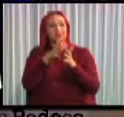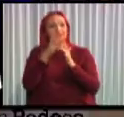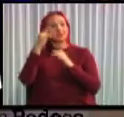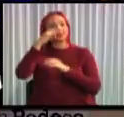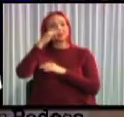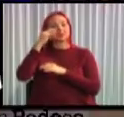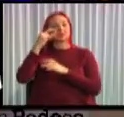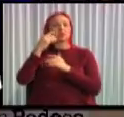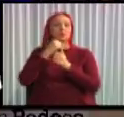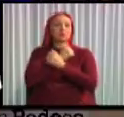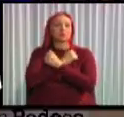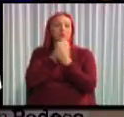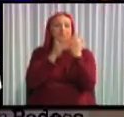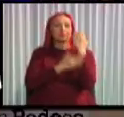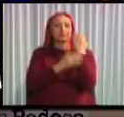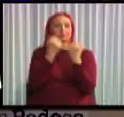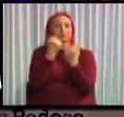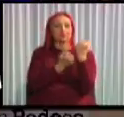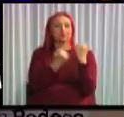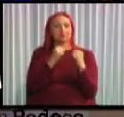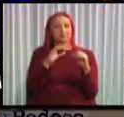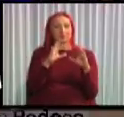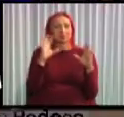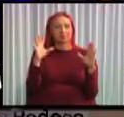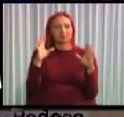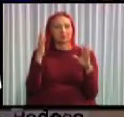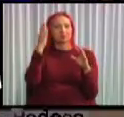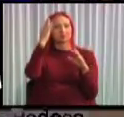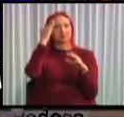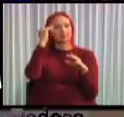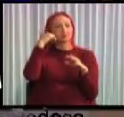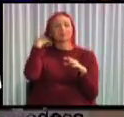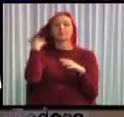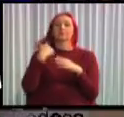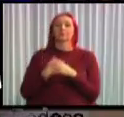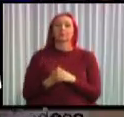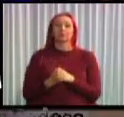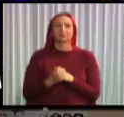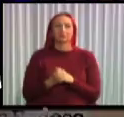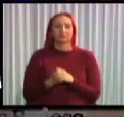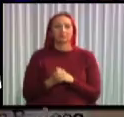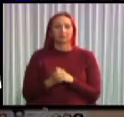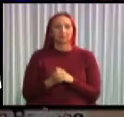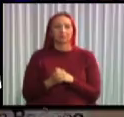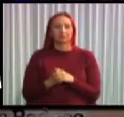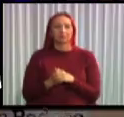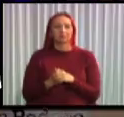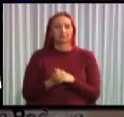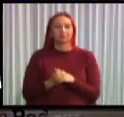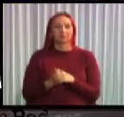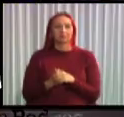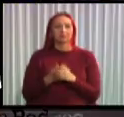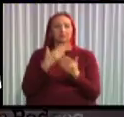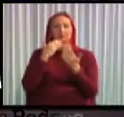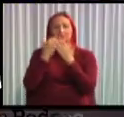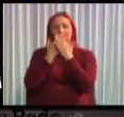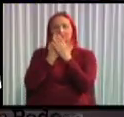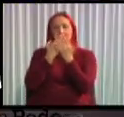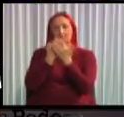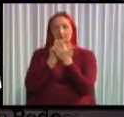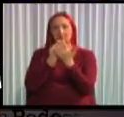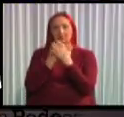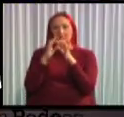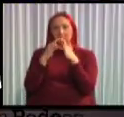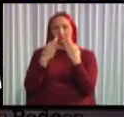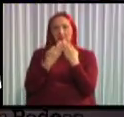niño un carrito de madera? Sí, claro. ¿Y por qué? Bueno, porque los recursos económicos